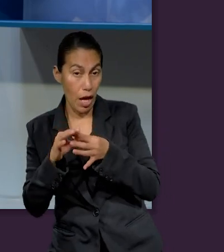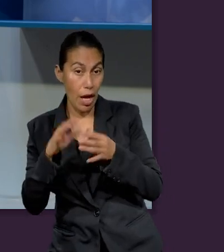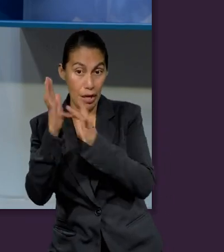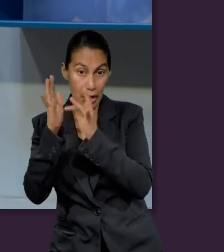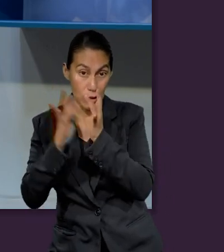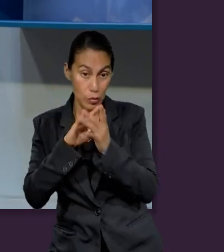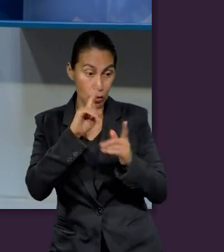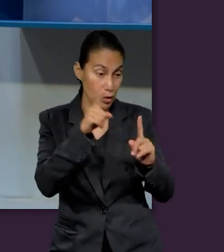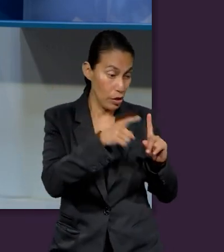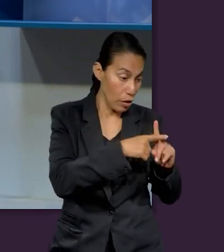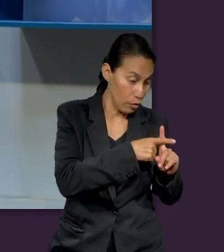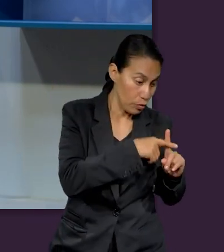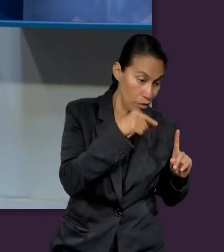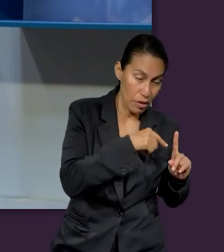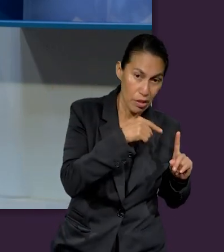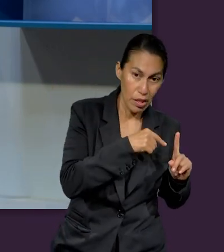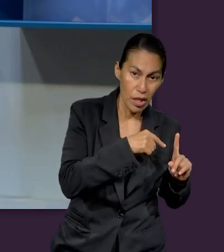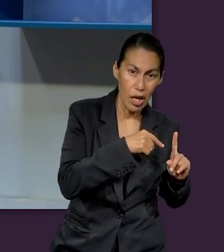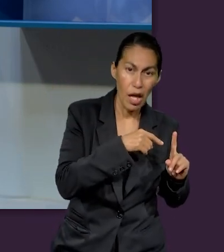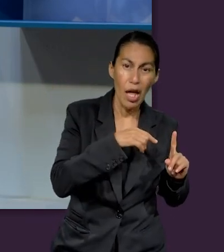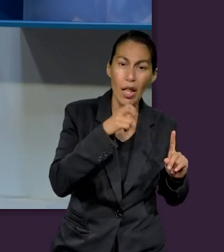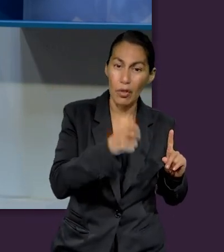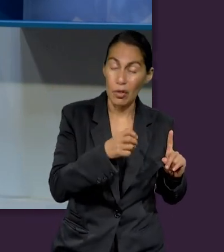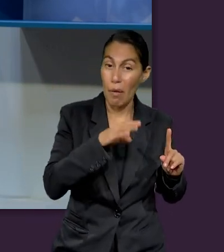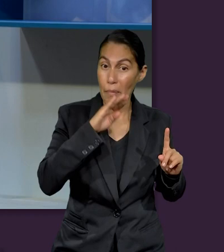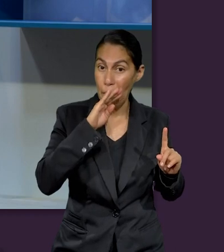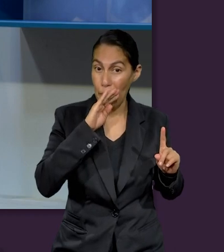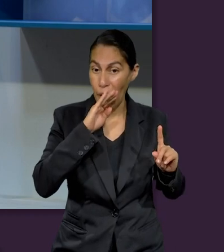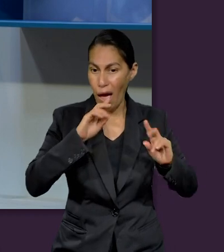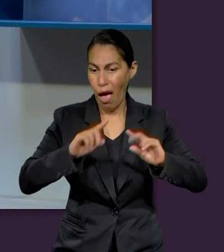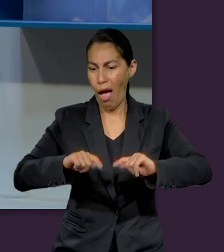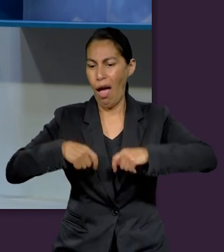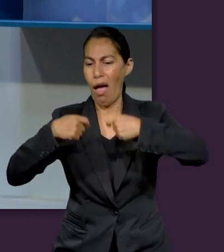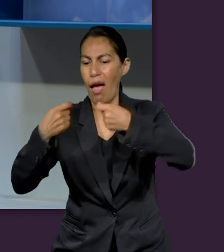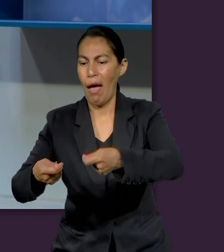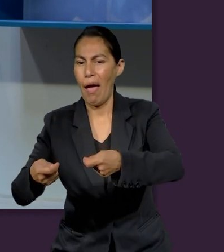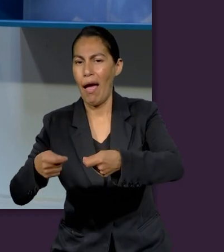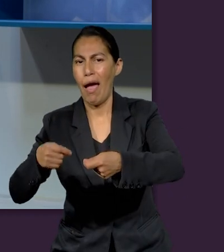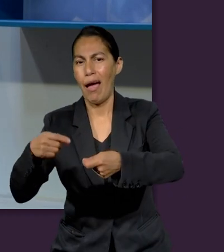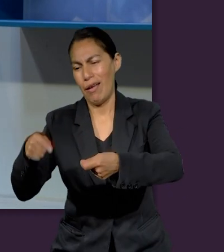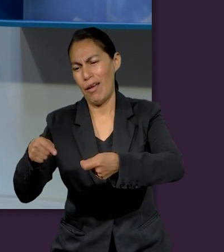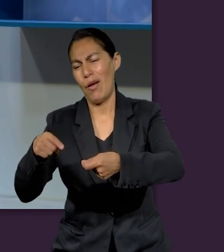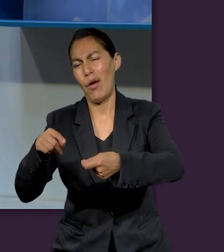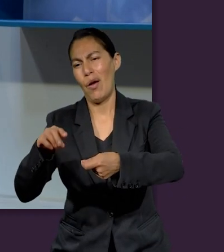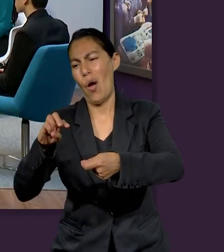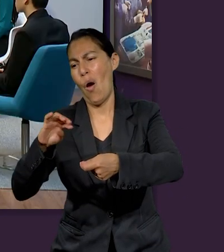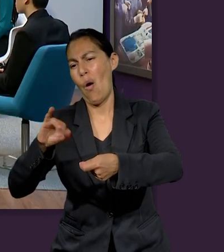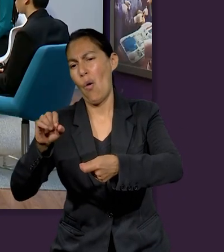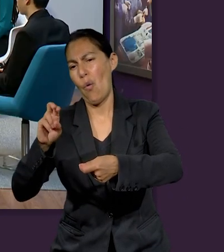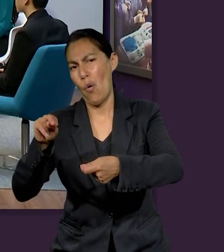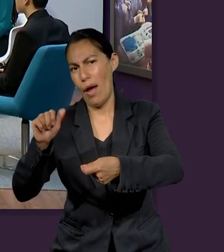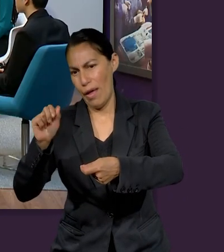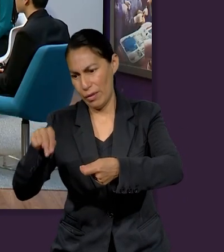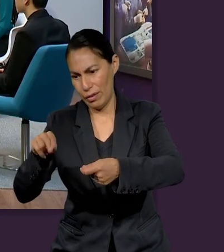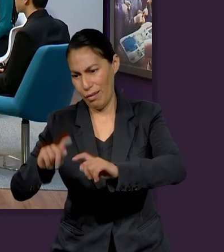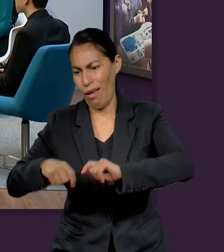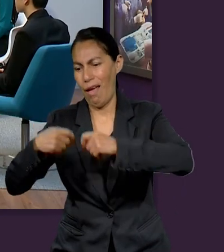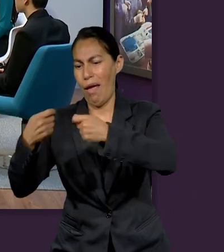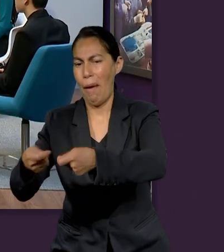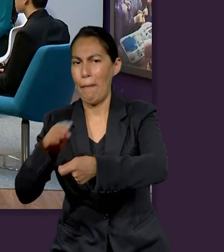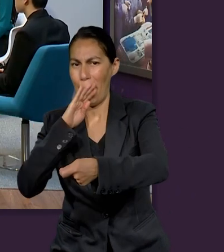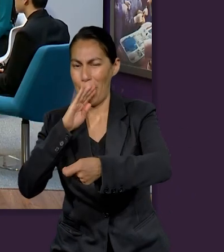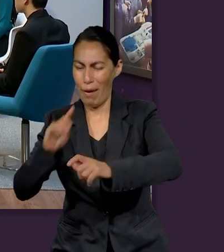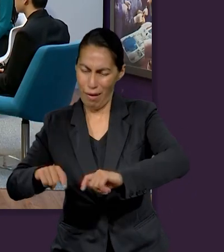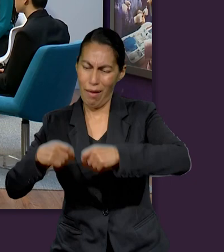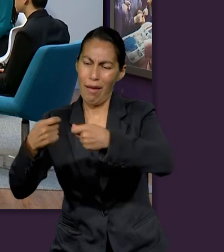Jesús lo hizo se acuerda cuando estaba en la cruz lo que hizo con su madre se acuerda a quién se la encomendó a Juan que era el discípulo